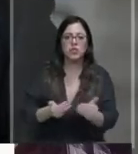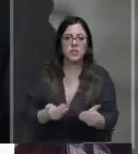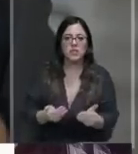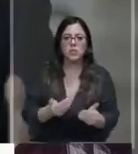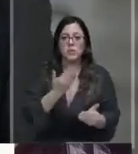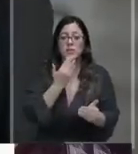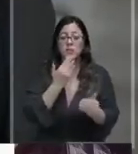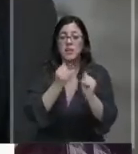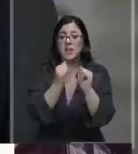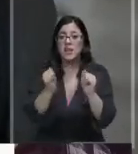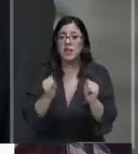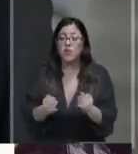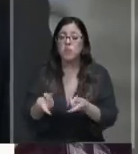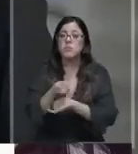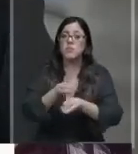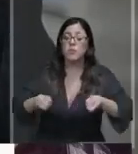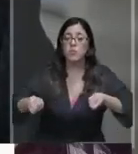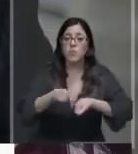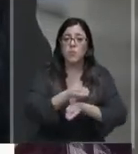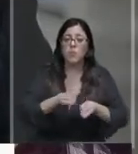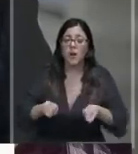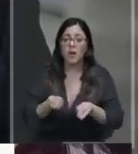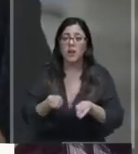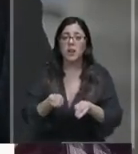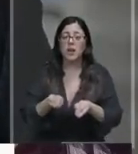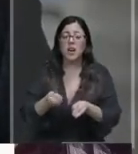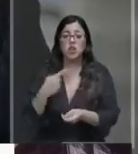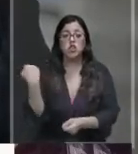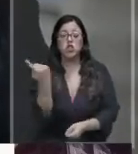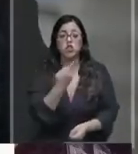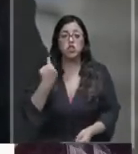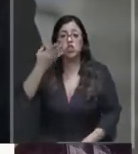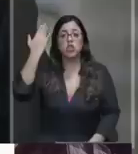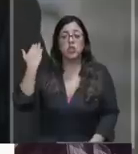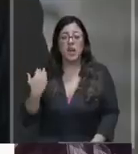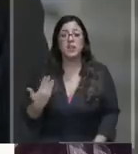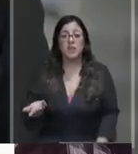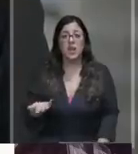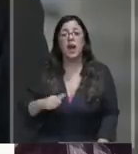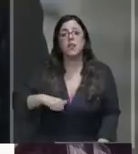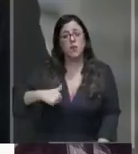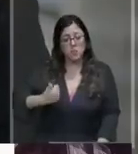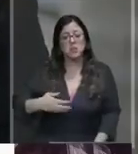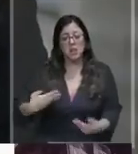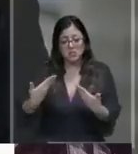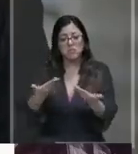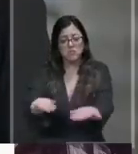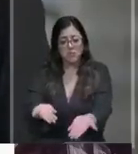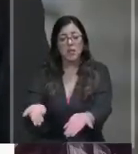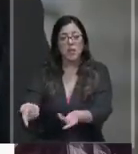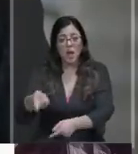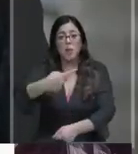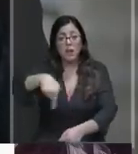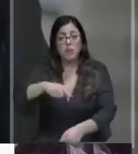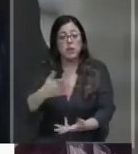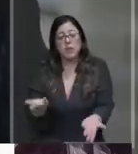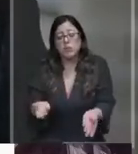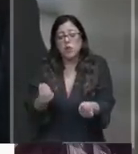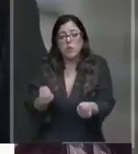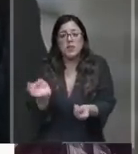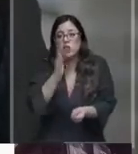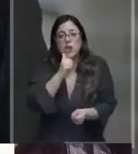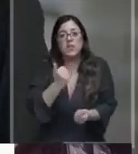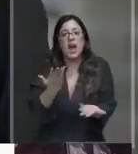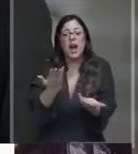la forma de la venta. Nosotros desde un principio nos pusimos a disposición de ellos para que ellos como no teníamos experiencia en el